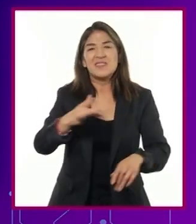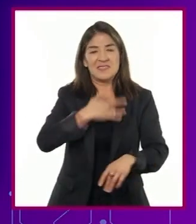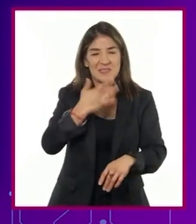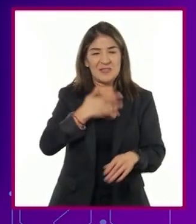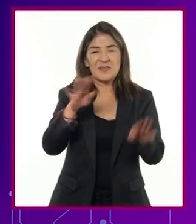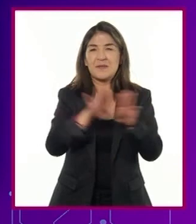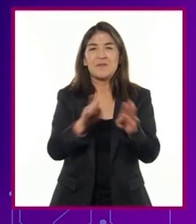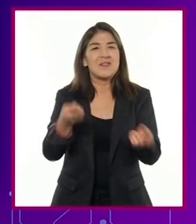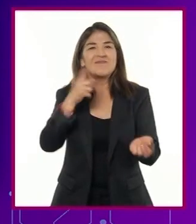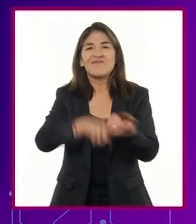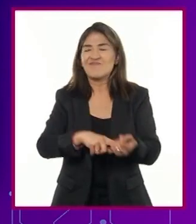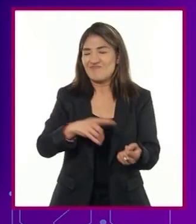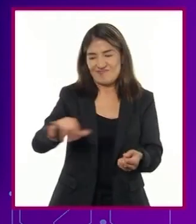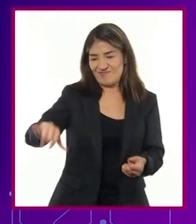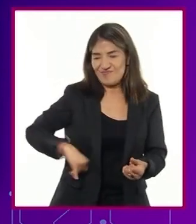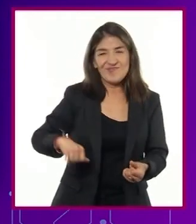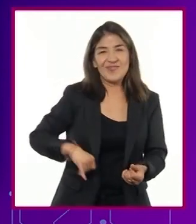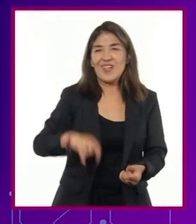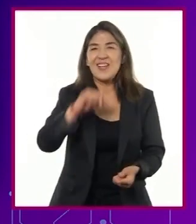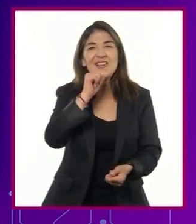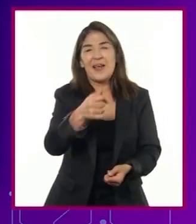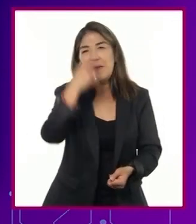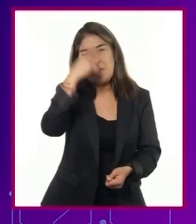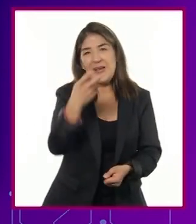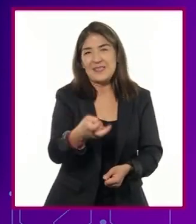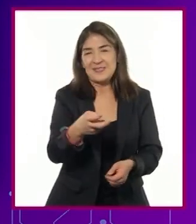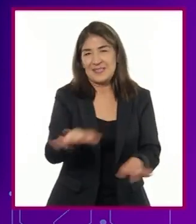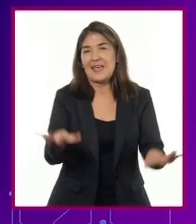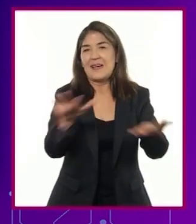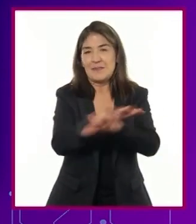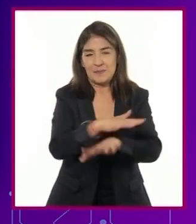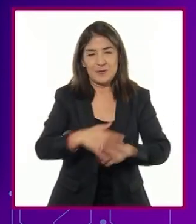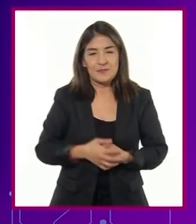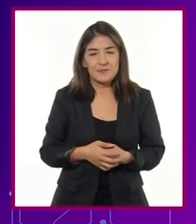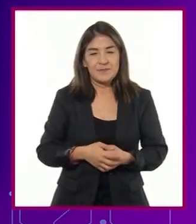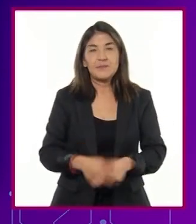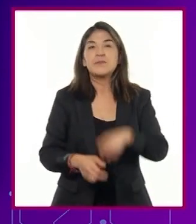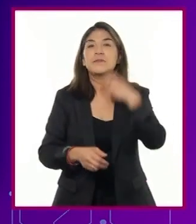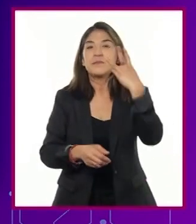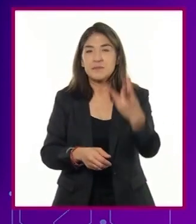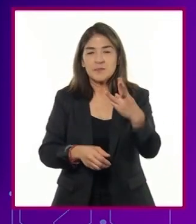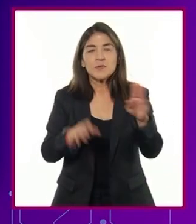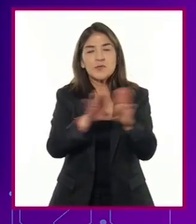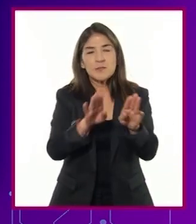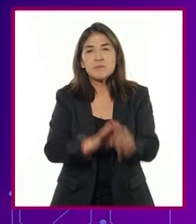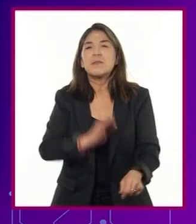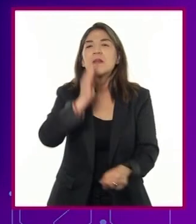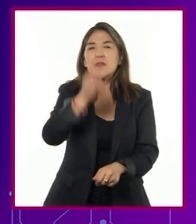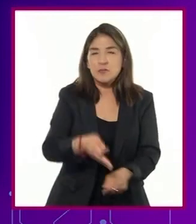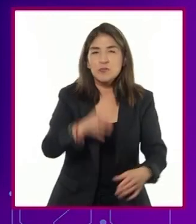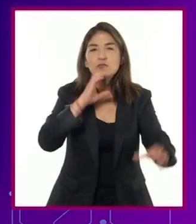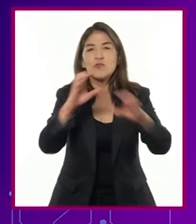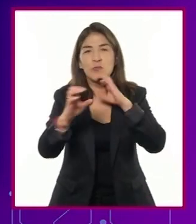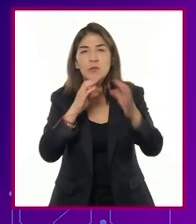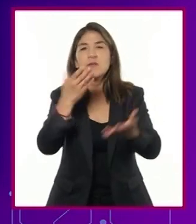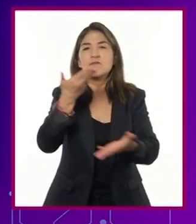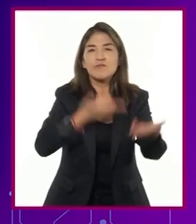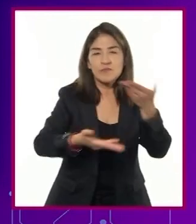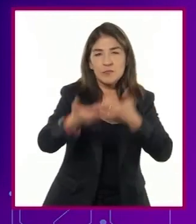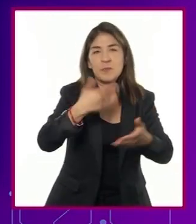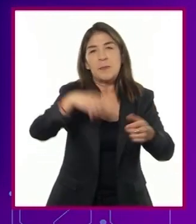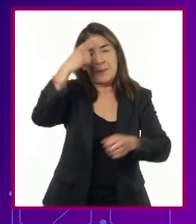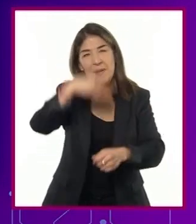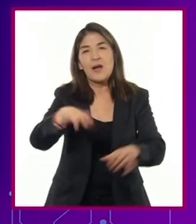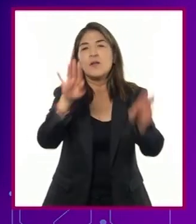parte de ellos no estén interesados en hacer cambios. 3. Aportar al diálogo, la colaboración y la